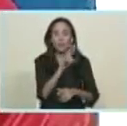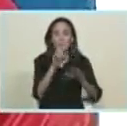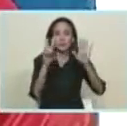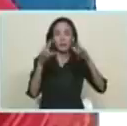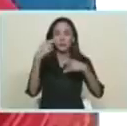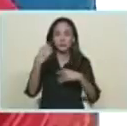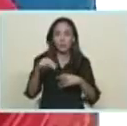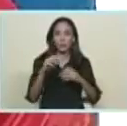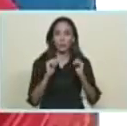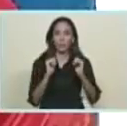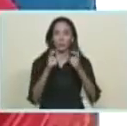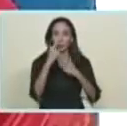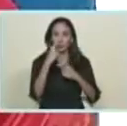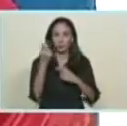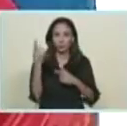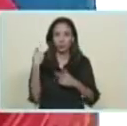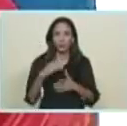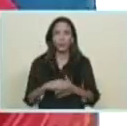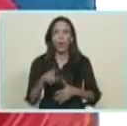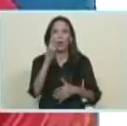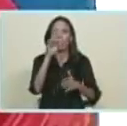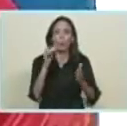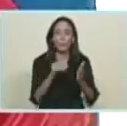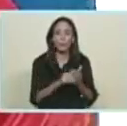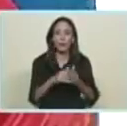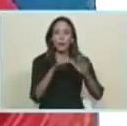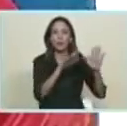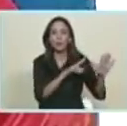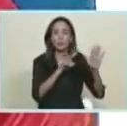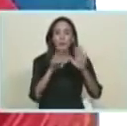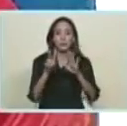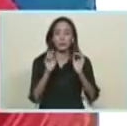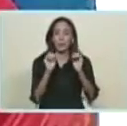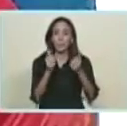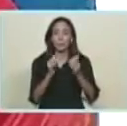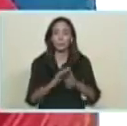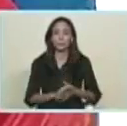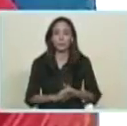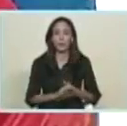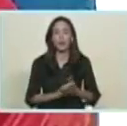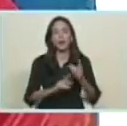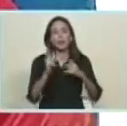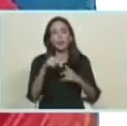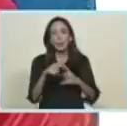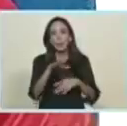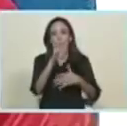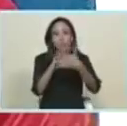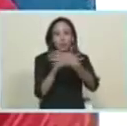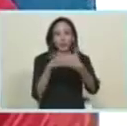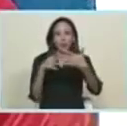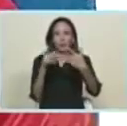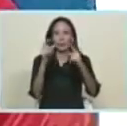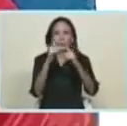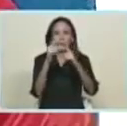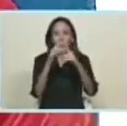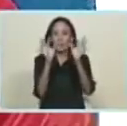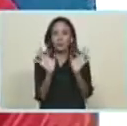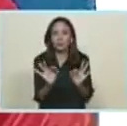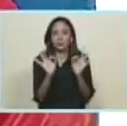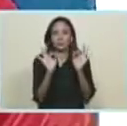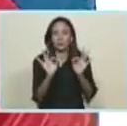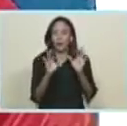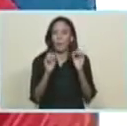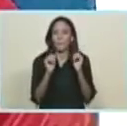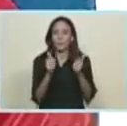de noviembre 2017, y márquenla como la fecha